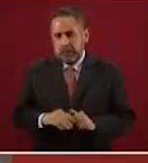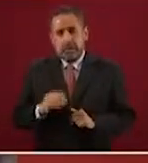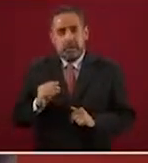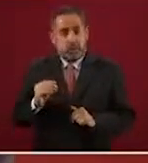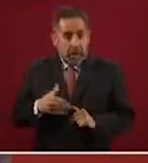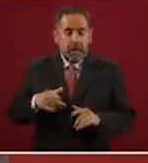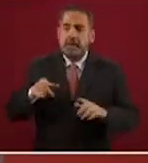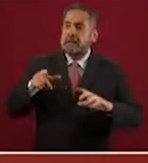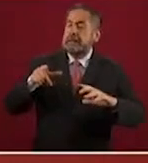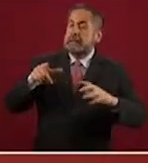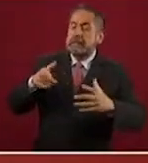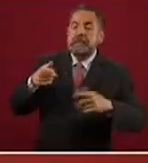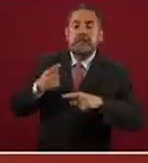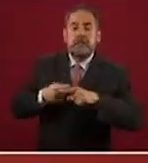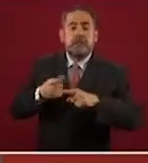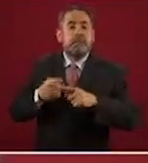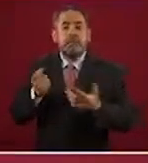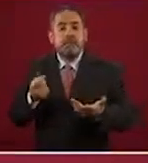de eso,